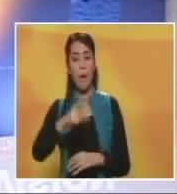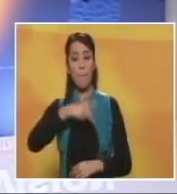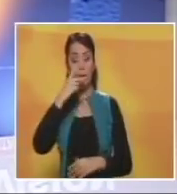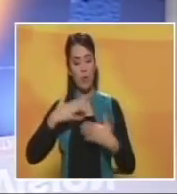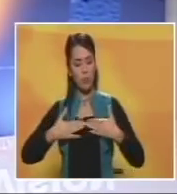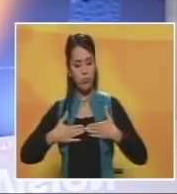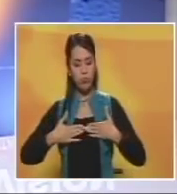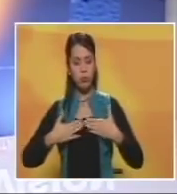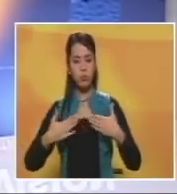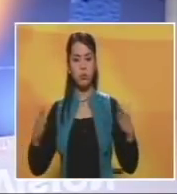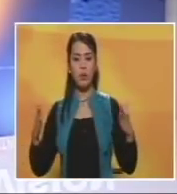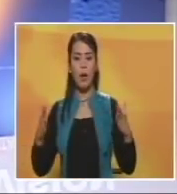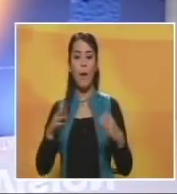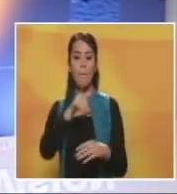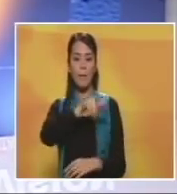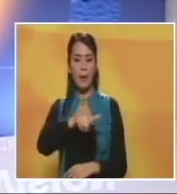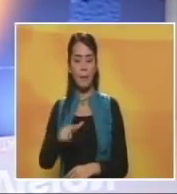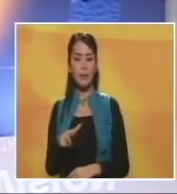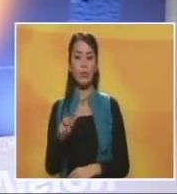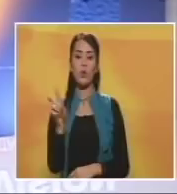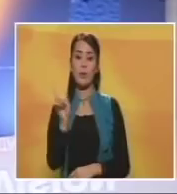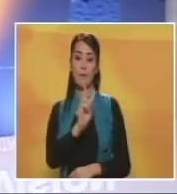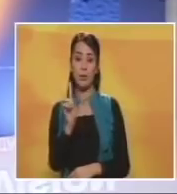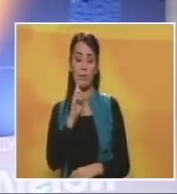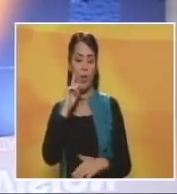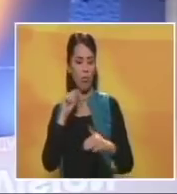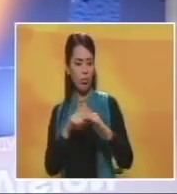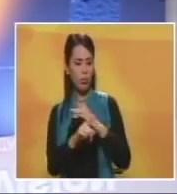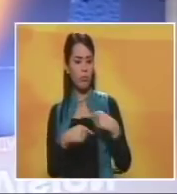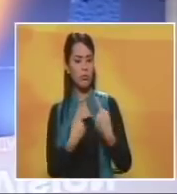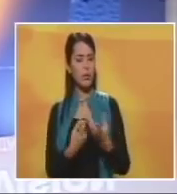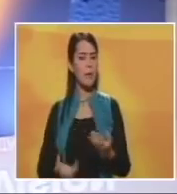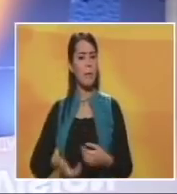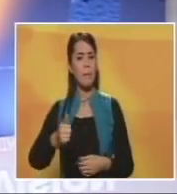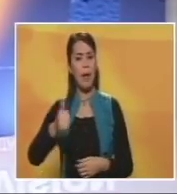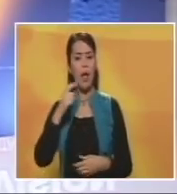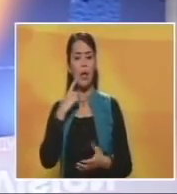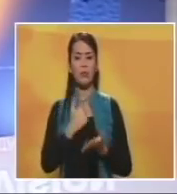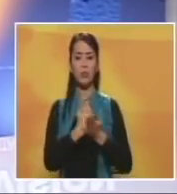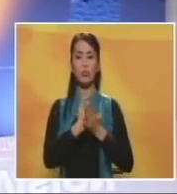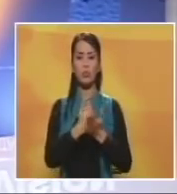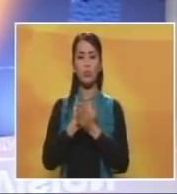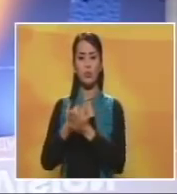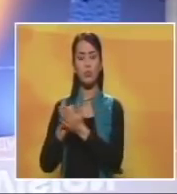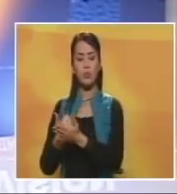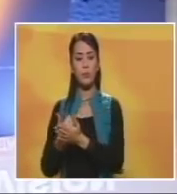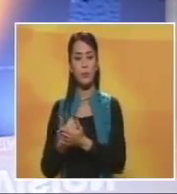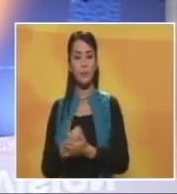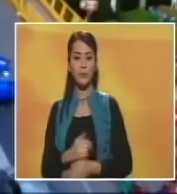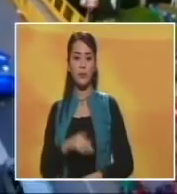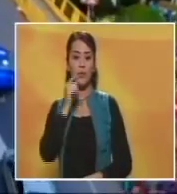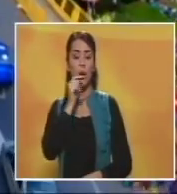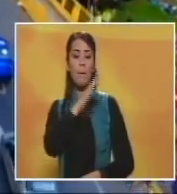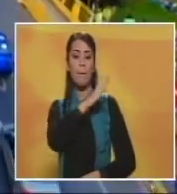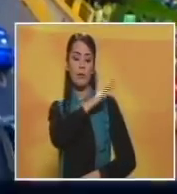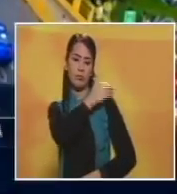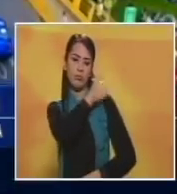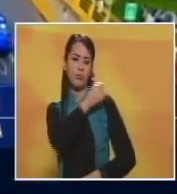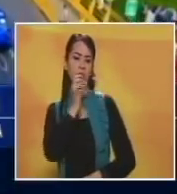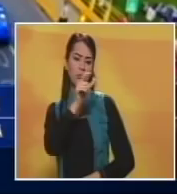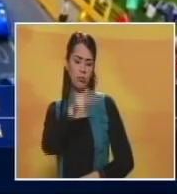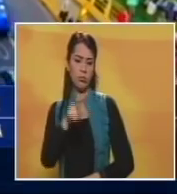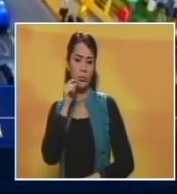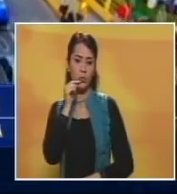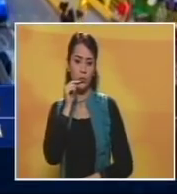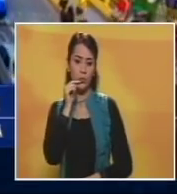puertas abiertas para los migrantes venezolanos y acordaron aumentar su cooperación en materia de ayuda humanitaria. El director general de la CAN,